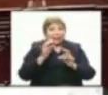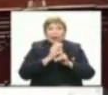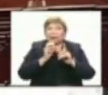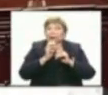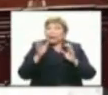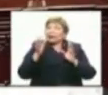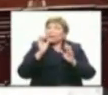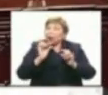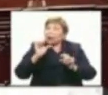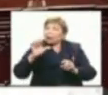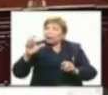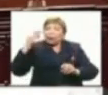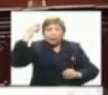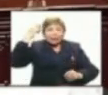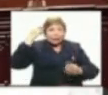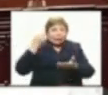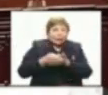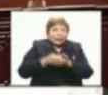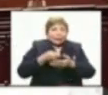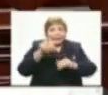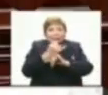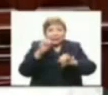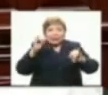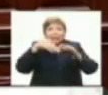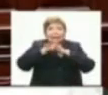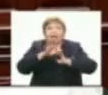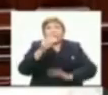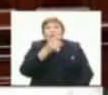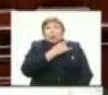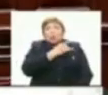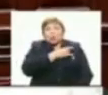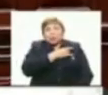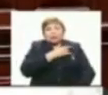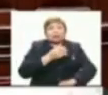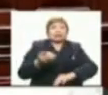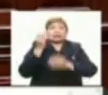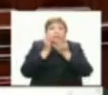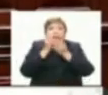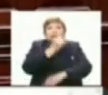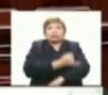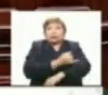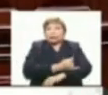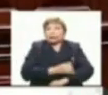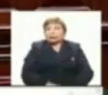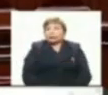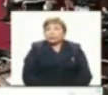Impulsaremos gradualmente una política de ingreso libre a las universidades y de educación superior.